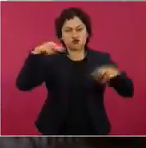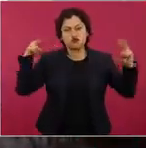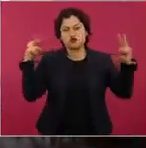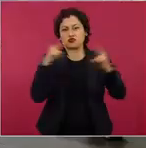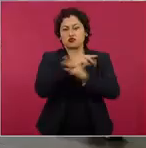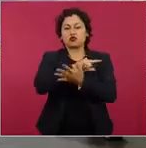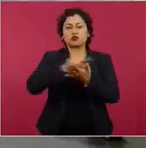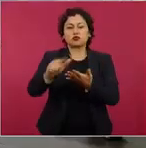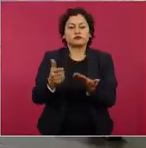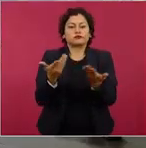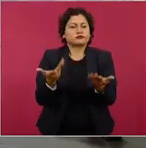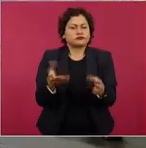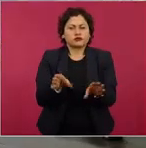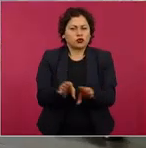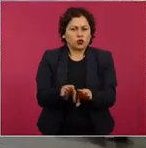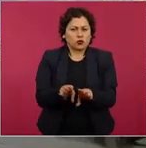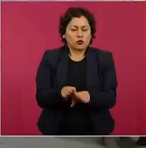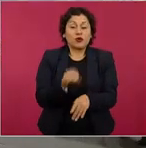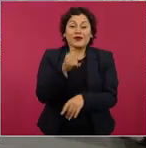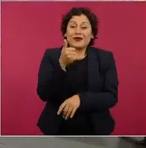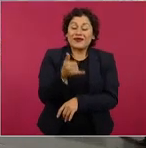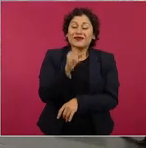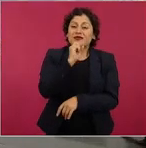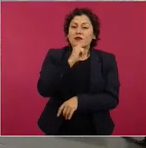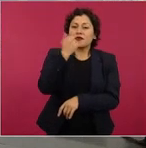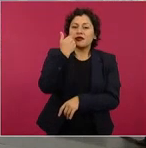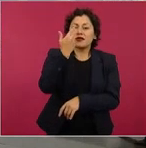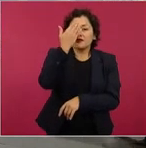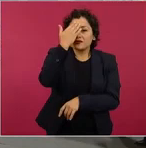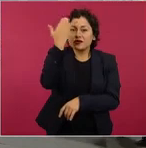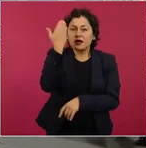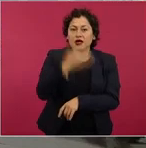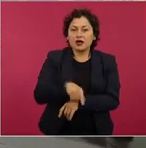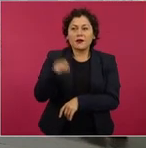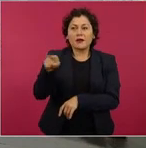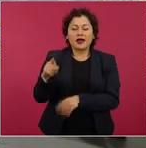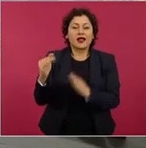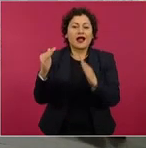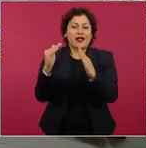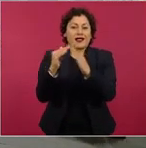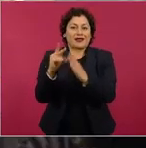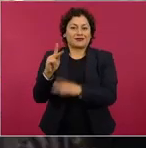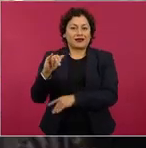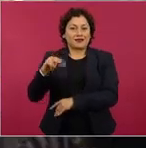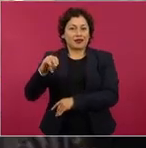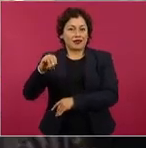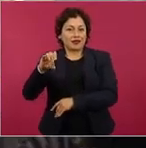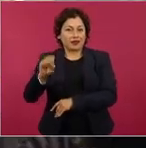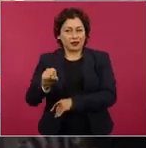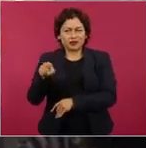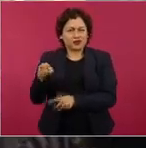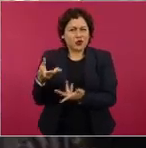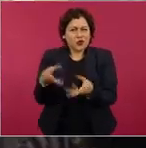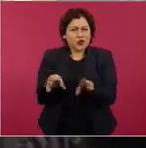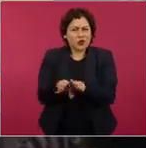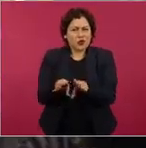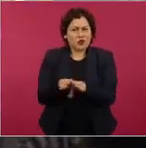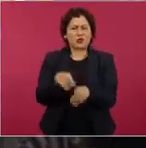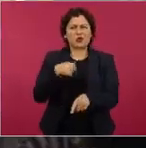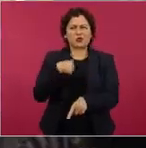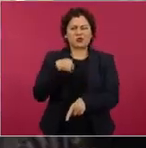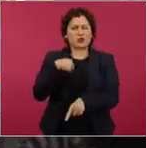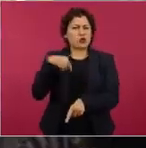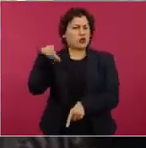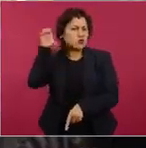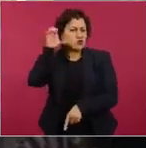va a ser, cuál va a ser la función que tienen los pinos en este corredor. Tengo entendido que va a fungir como la puerta para la